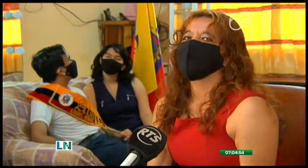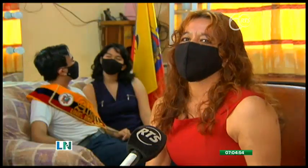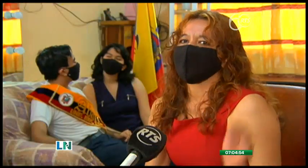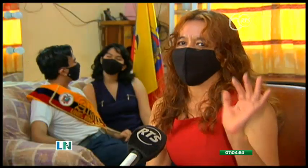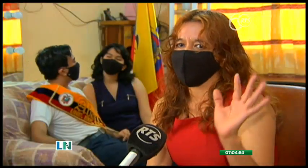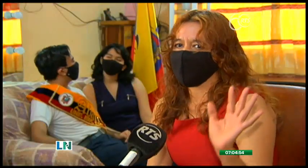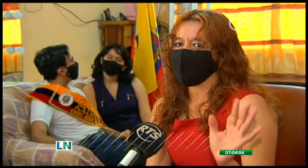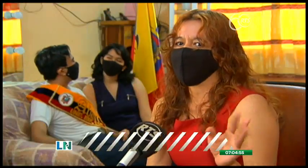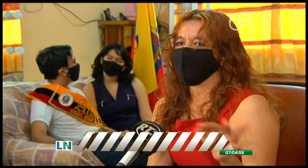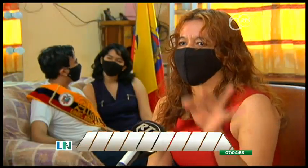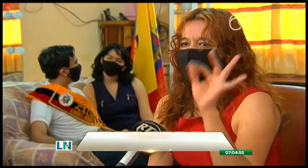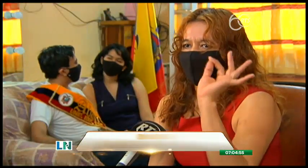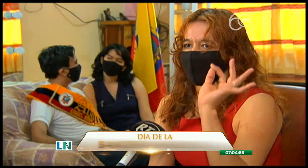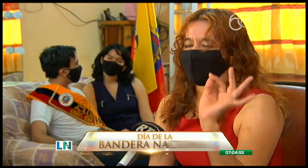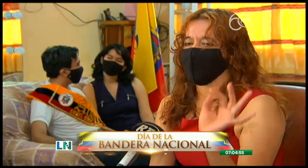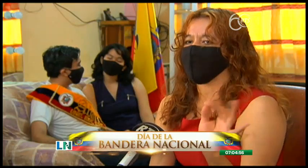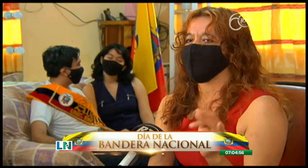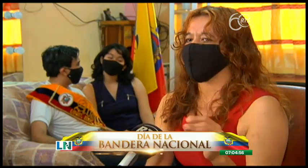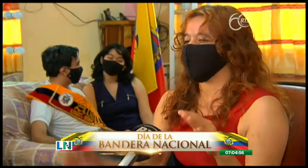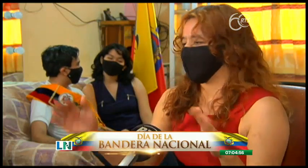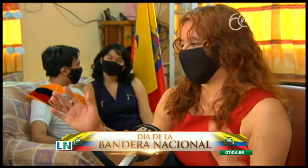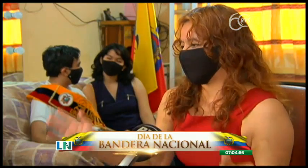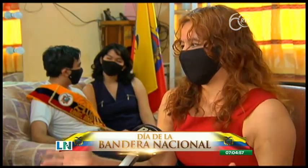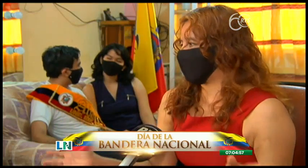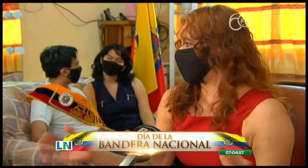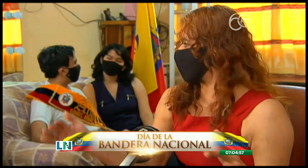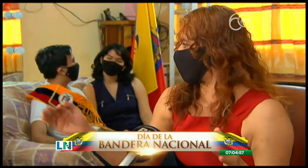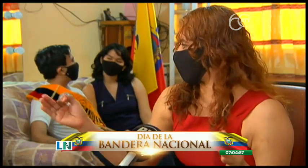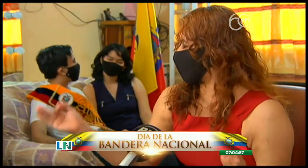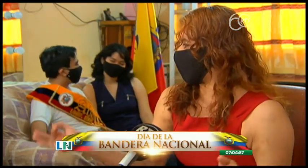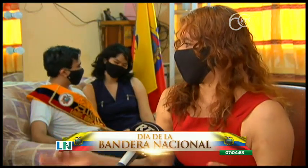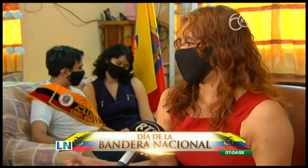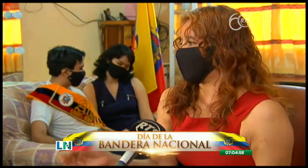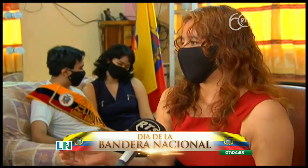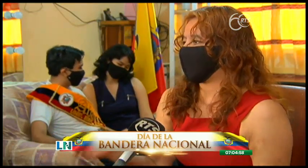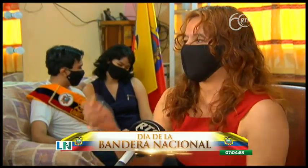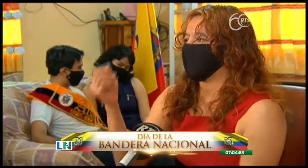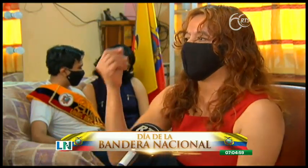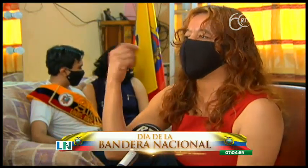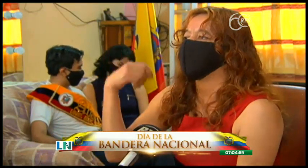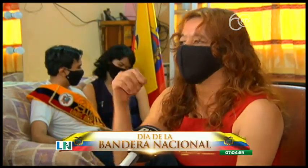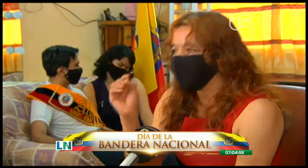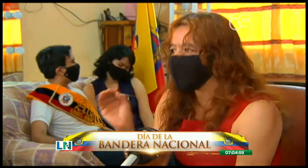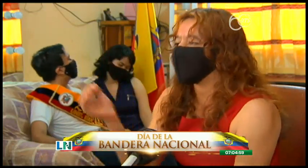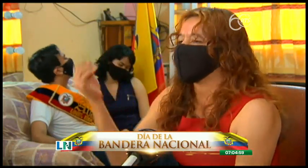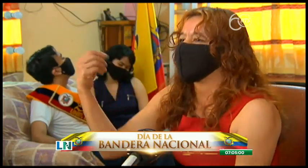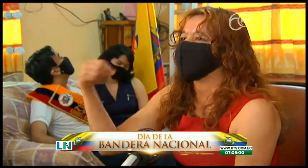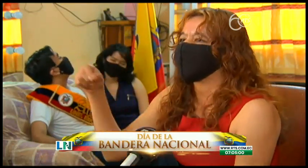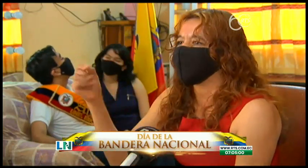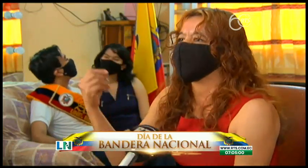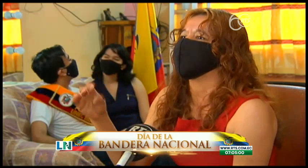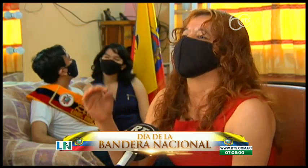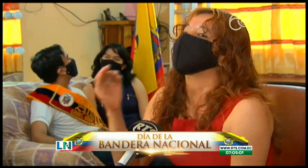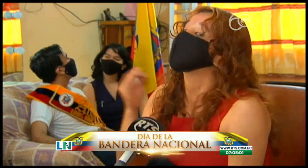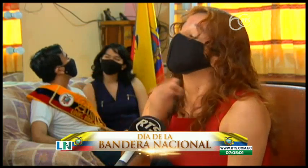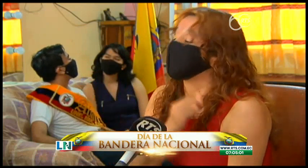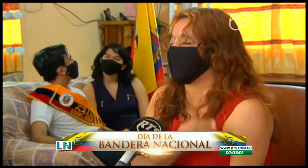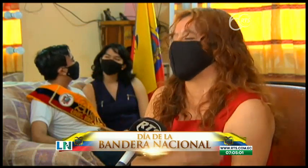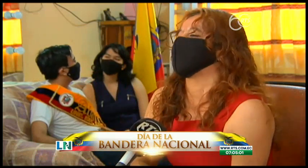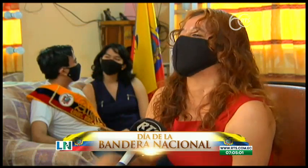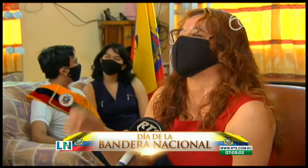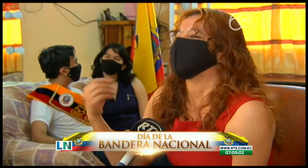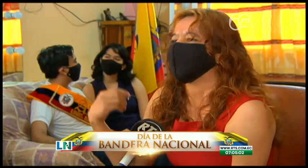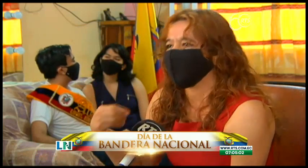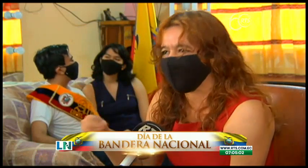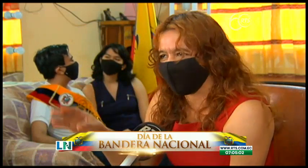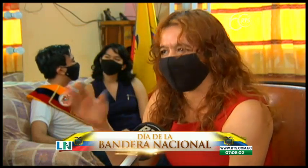un pizarroncito con un marcador, un papel, un cuaderno, un lápiz, y yo le ponía tareas para que él diga, mira, acá te mandaron, le digo,